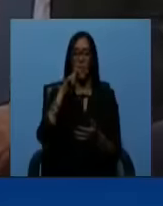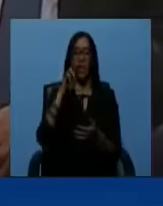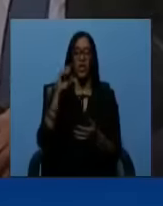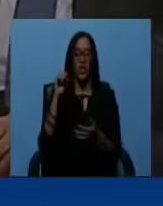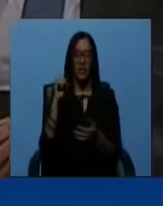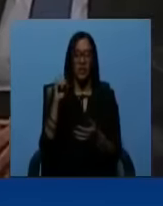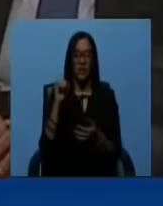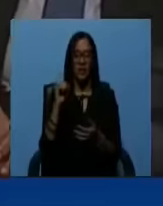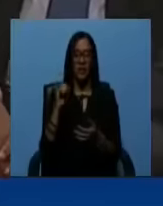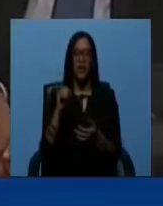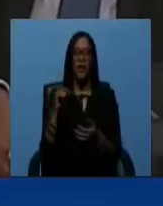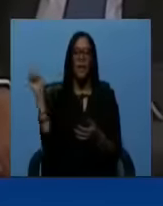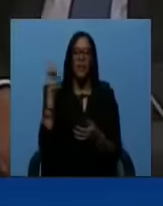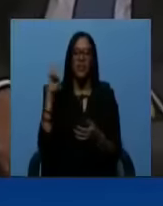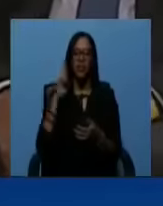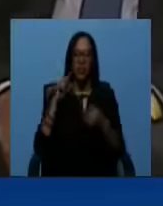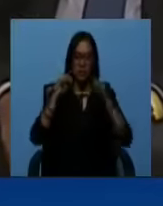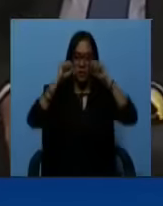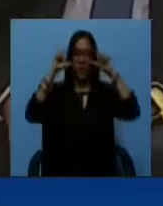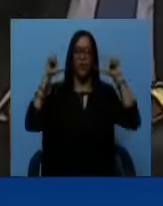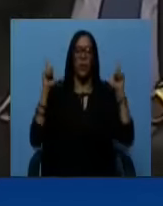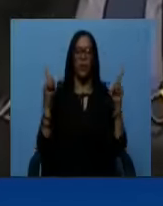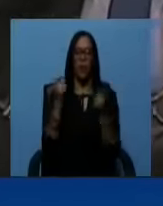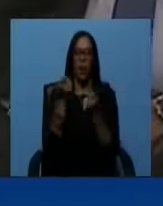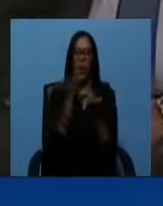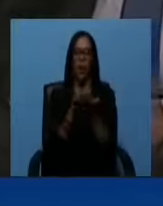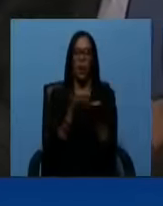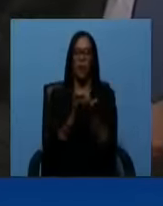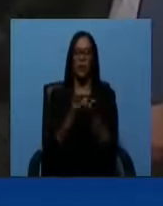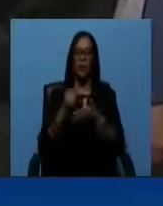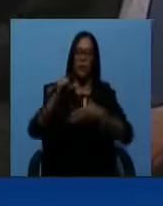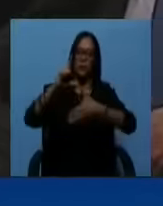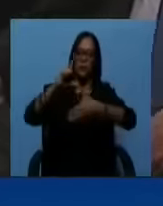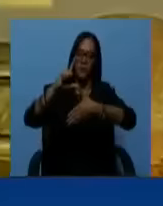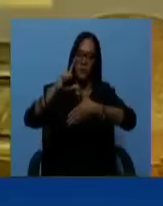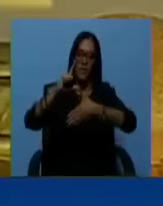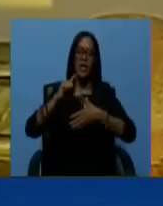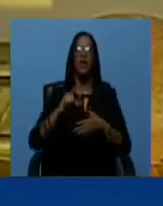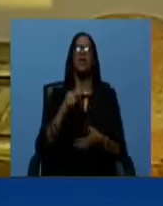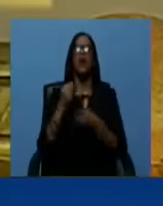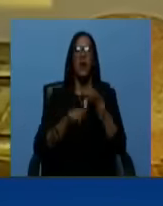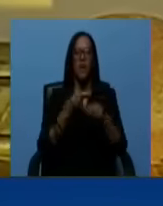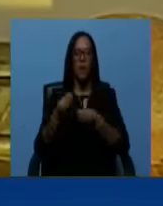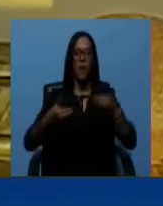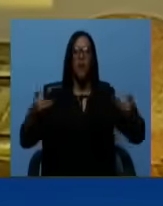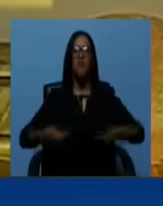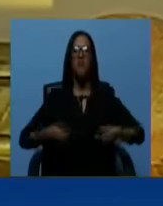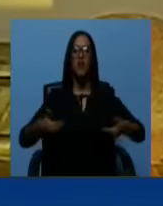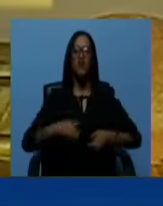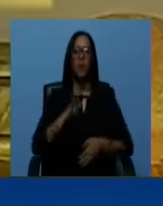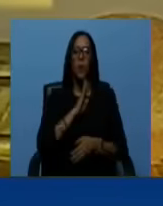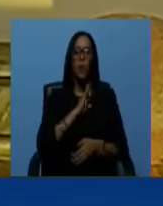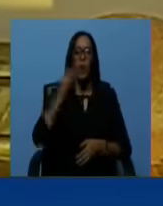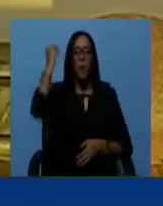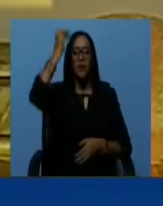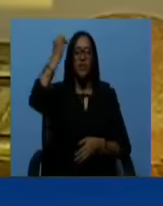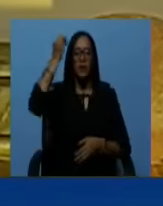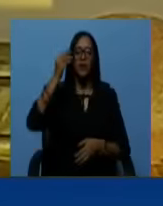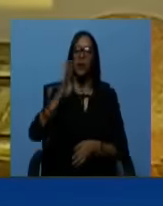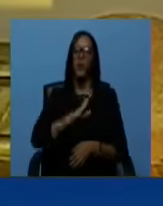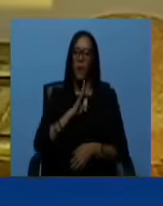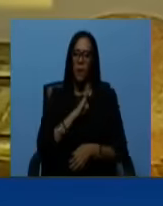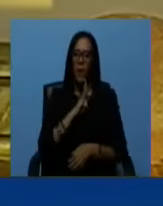será el asombro económico de Sudamérica. Y lo haremos con esfuerzo propio, con pensamiento propio,